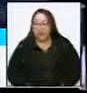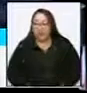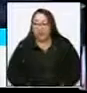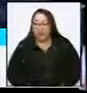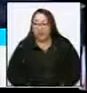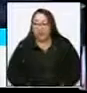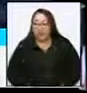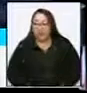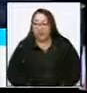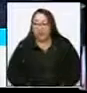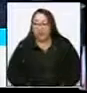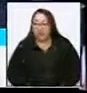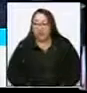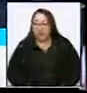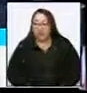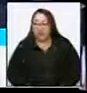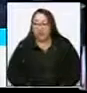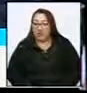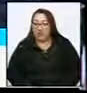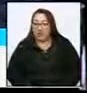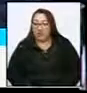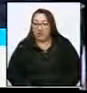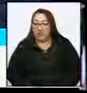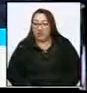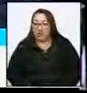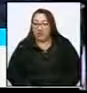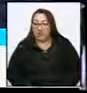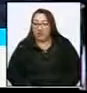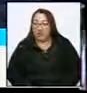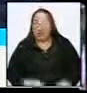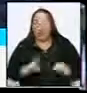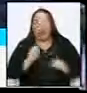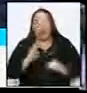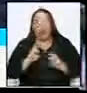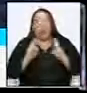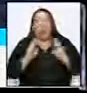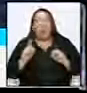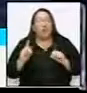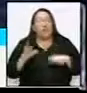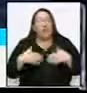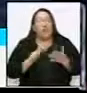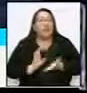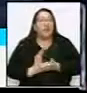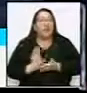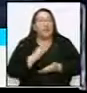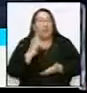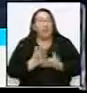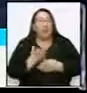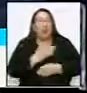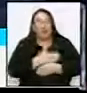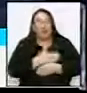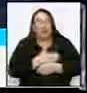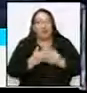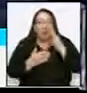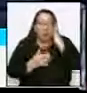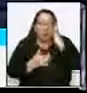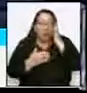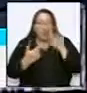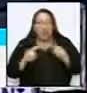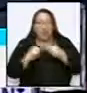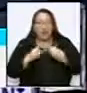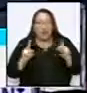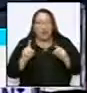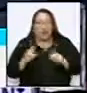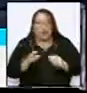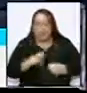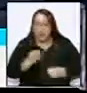y quiero decirles que ojalá todos nosotros podamos evitar una situación similar, aun cuando las diferencias por las situaciones